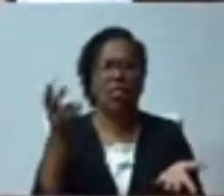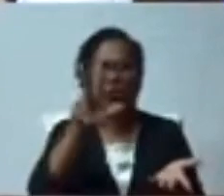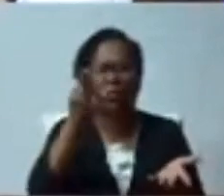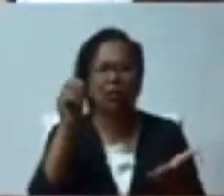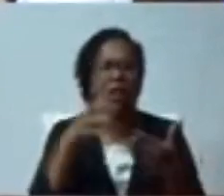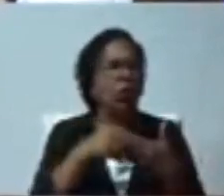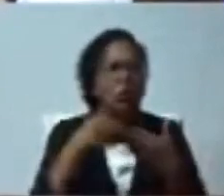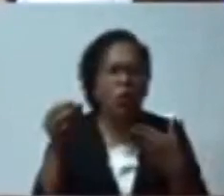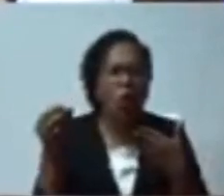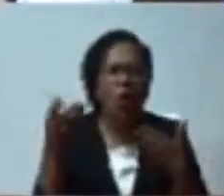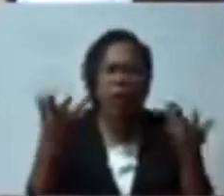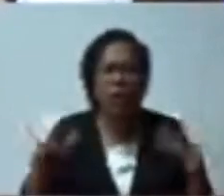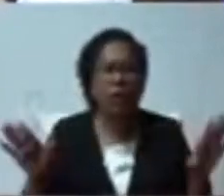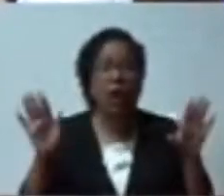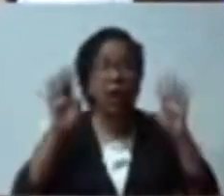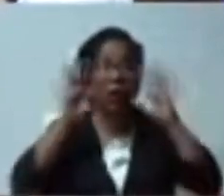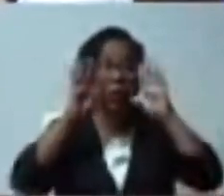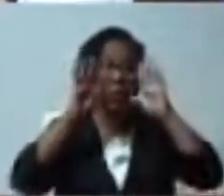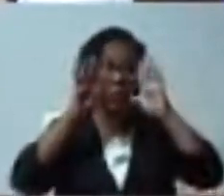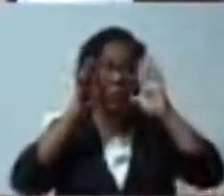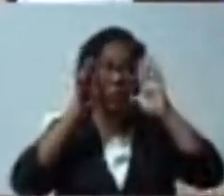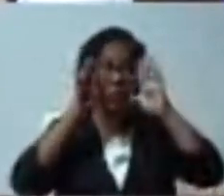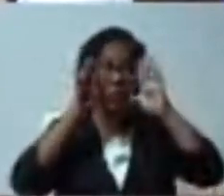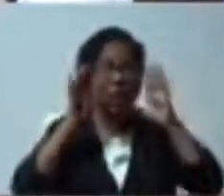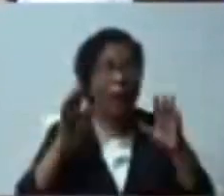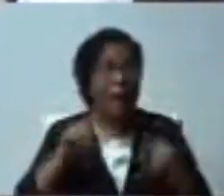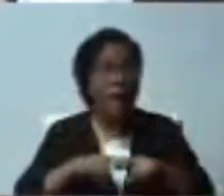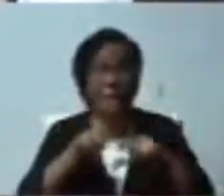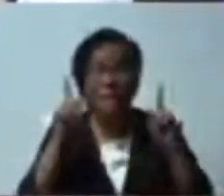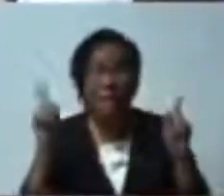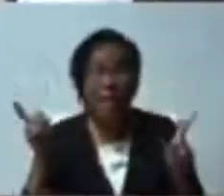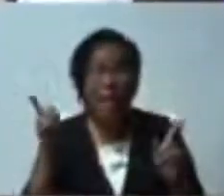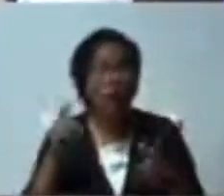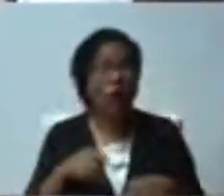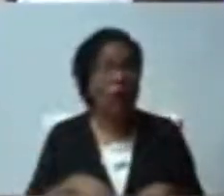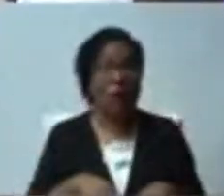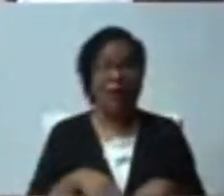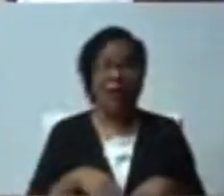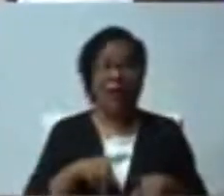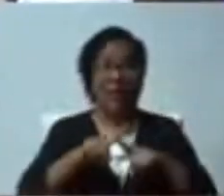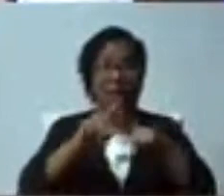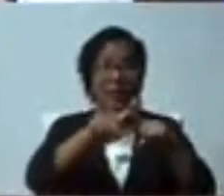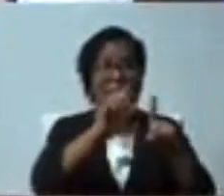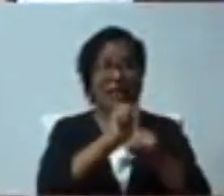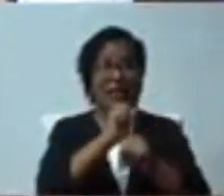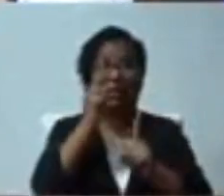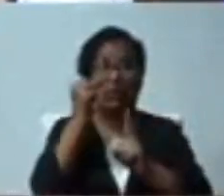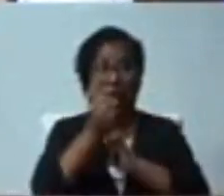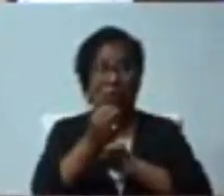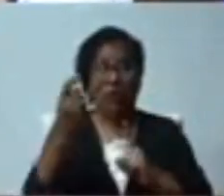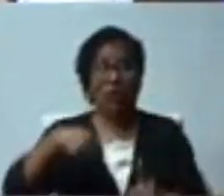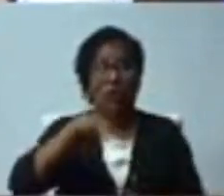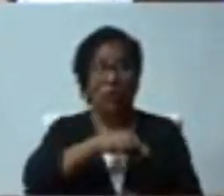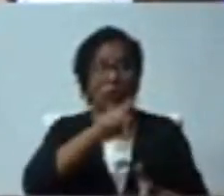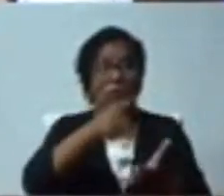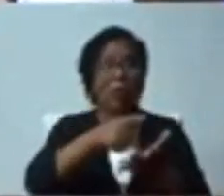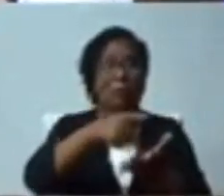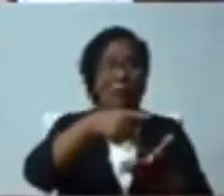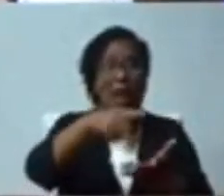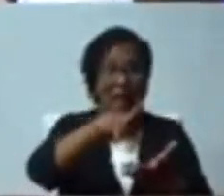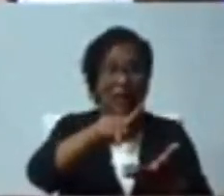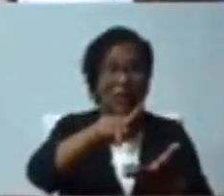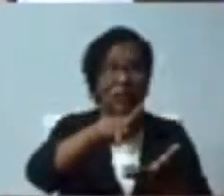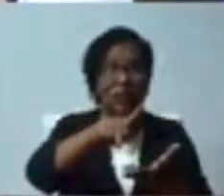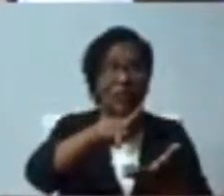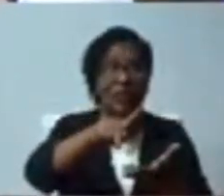costar. Y sin embargo, por las diversas situaciones, nosotros muchas veces tenemos que